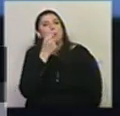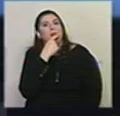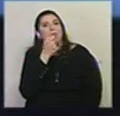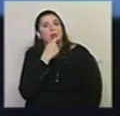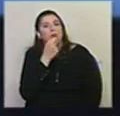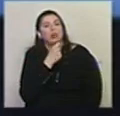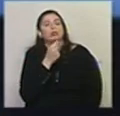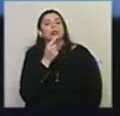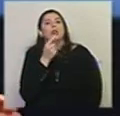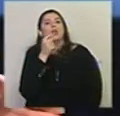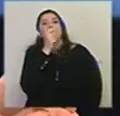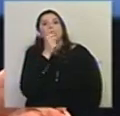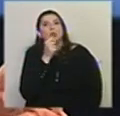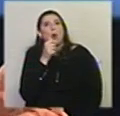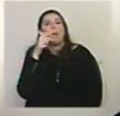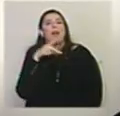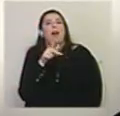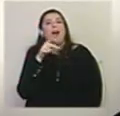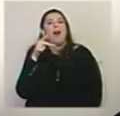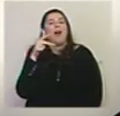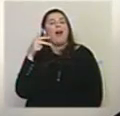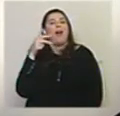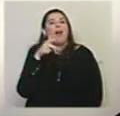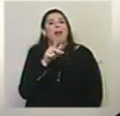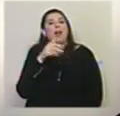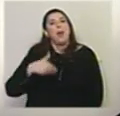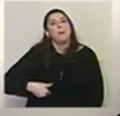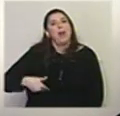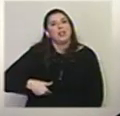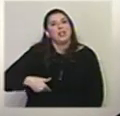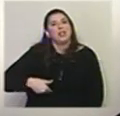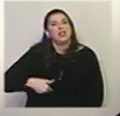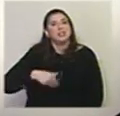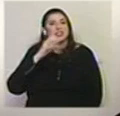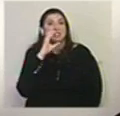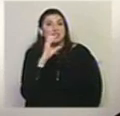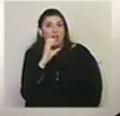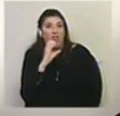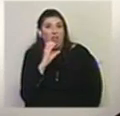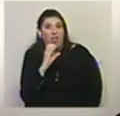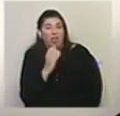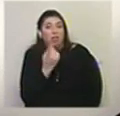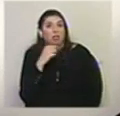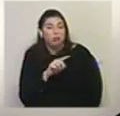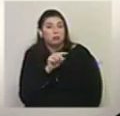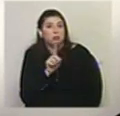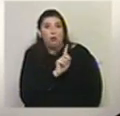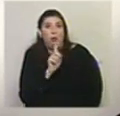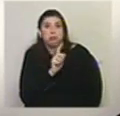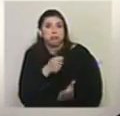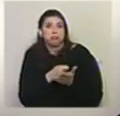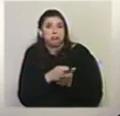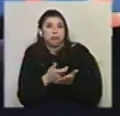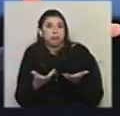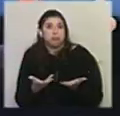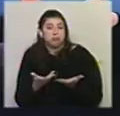los enfermos de hepatitis C, y el tratamiento sale $15.000, pero sí le financiamos el trasplante de hígado dentro de 10 años, que sale $140.000.